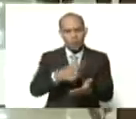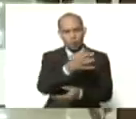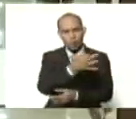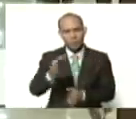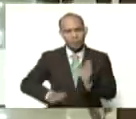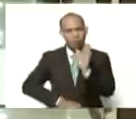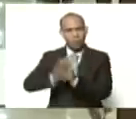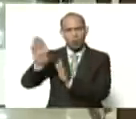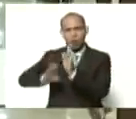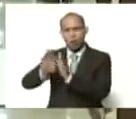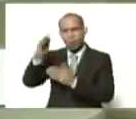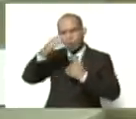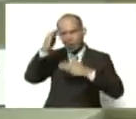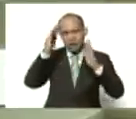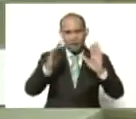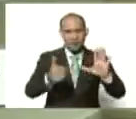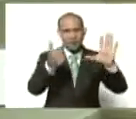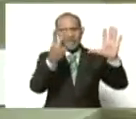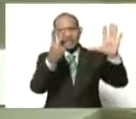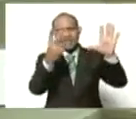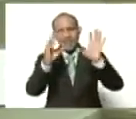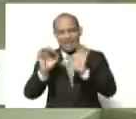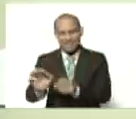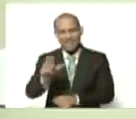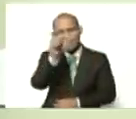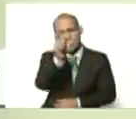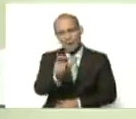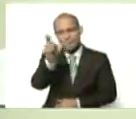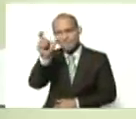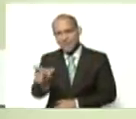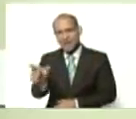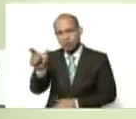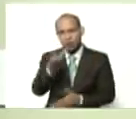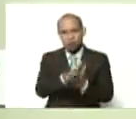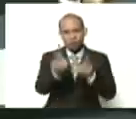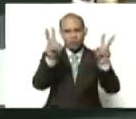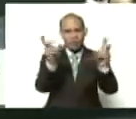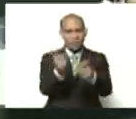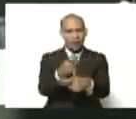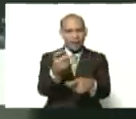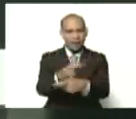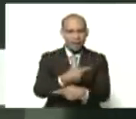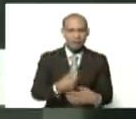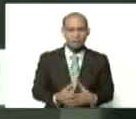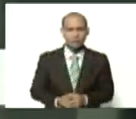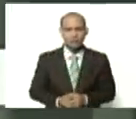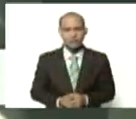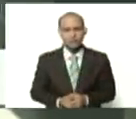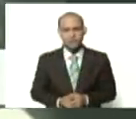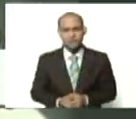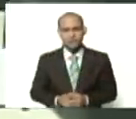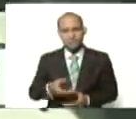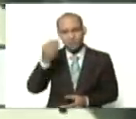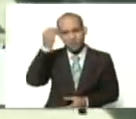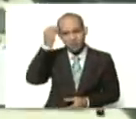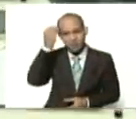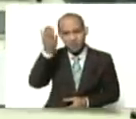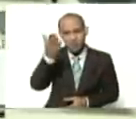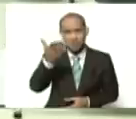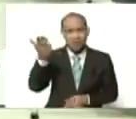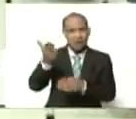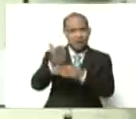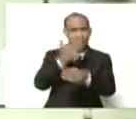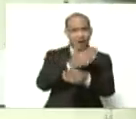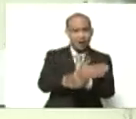capacidad de atender, presidente, 70 pacientes cada uno de estos aceleradores. Imagínense el daño que se le hizo a la población